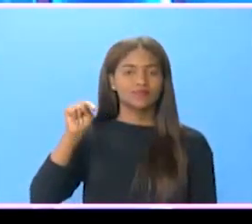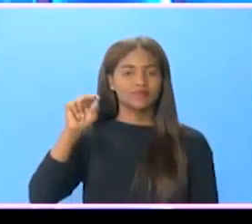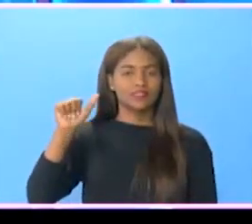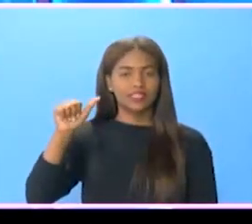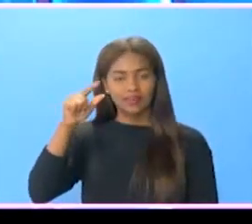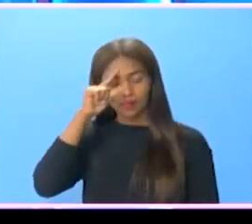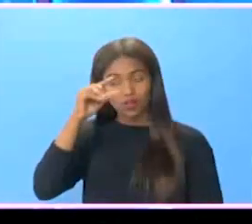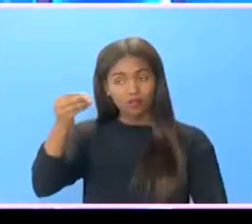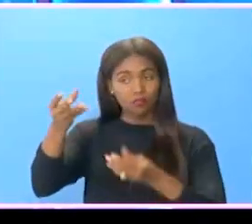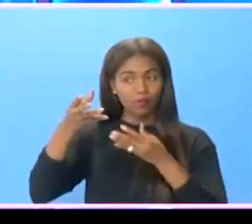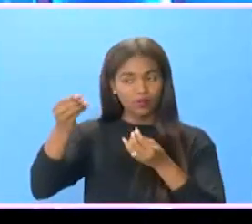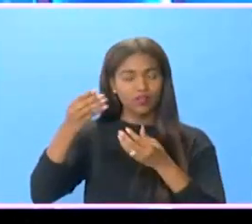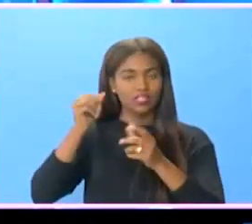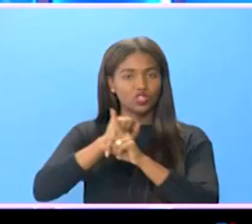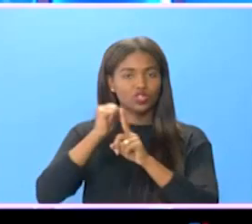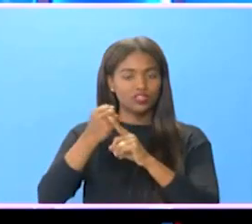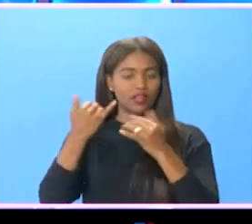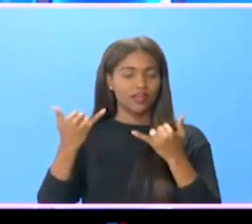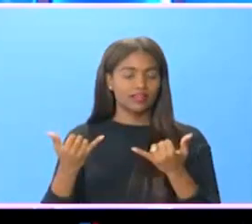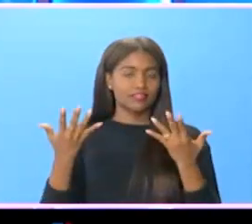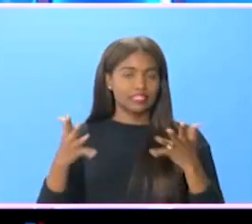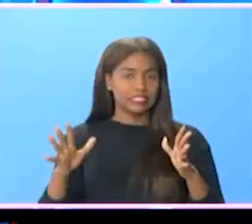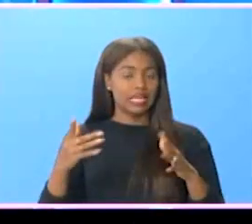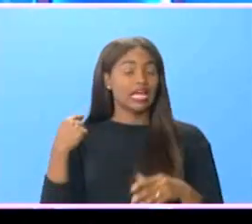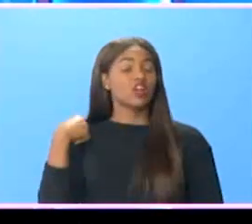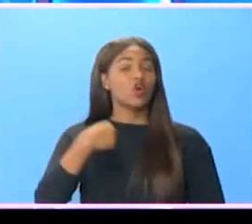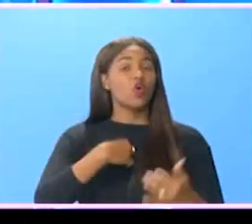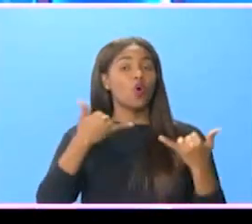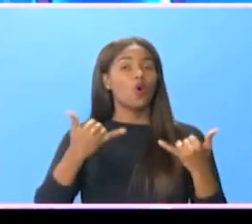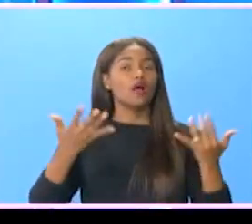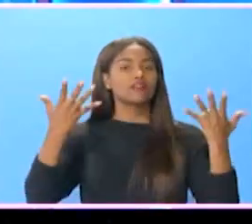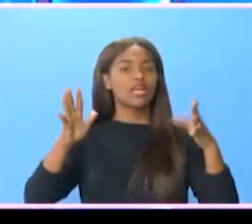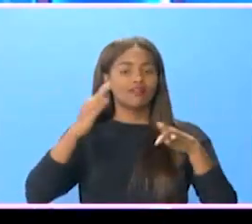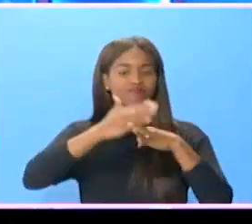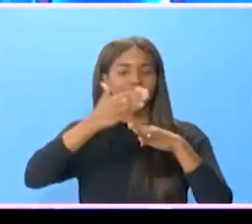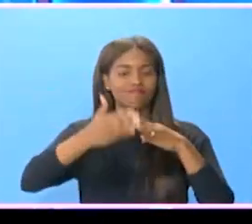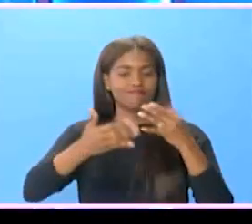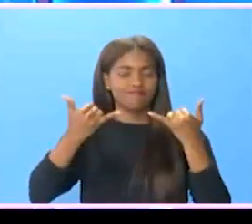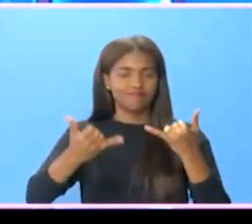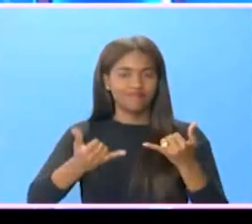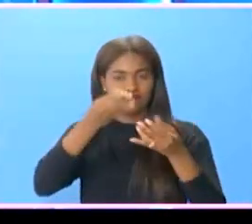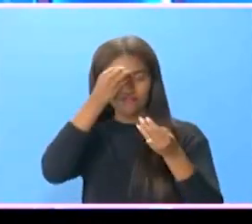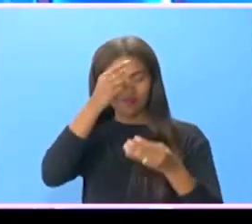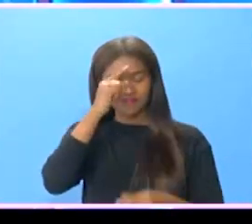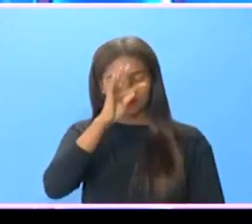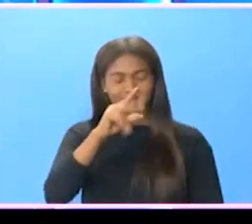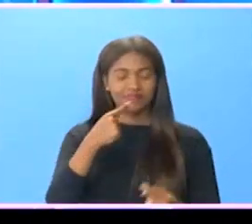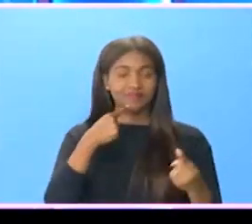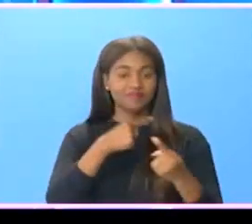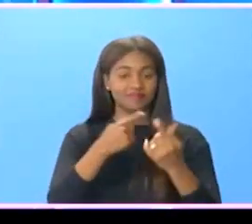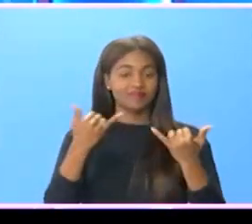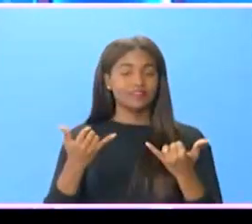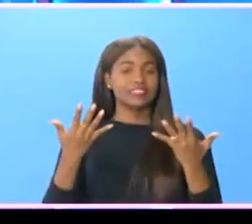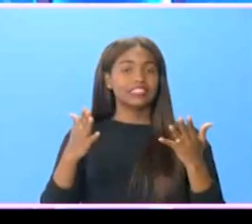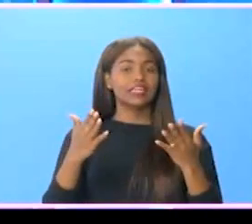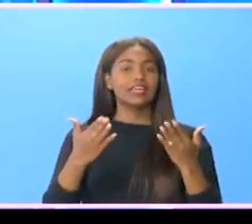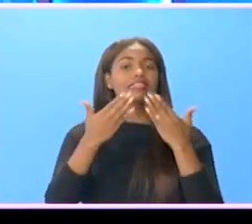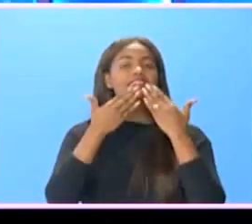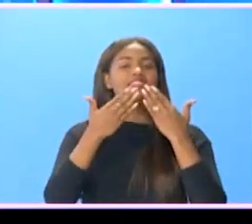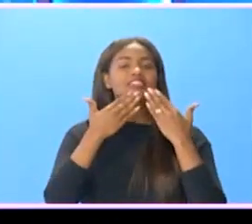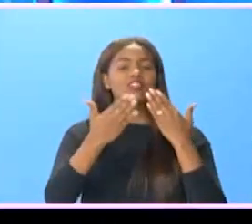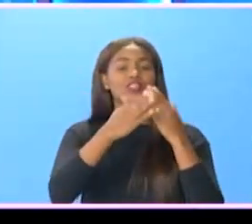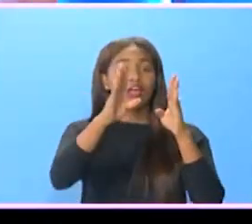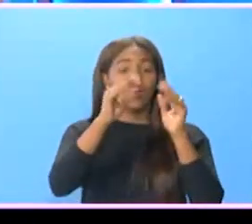Carreras, por esas informaciones sociales de hoy. Nosotros de esta manera despedimos esta entrega de 4RD Noticias. Un placer